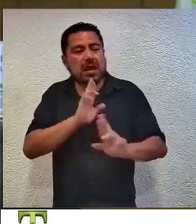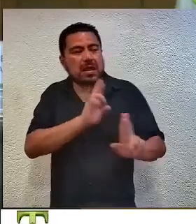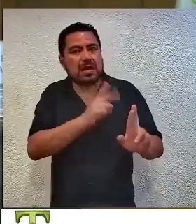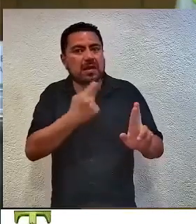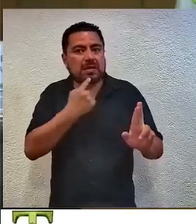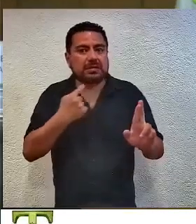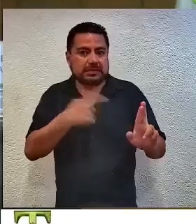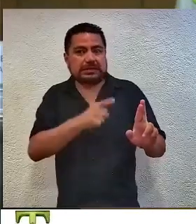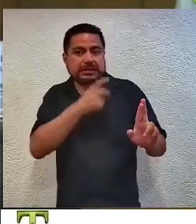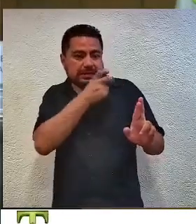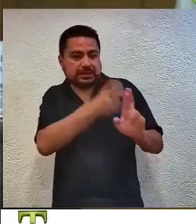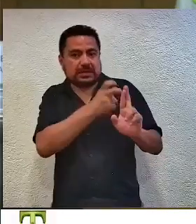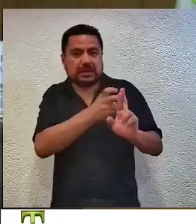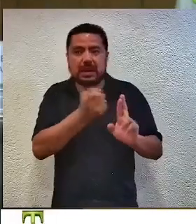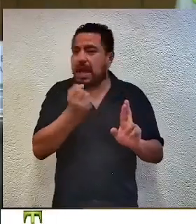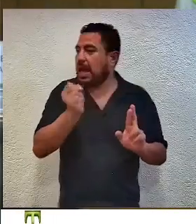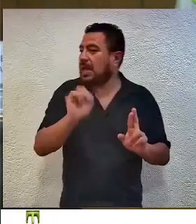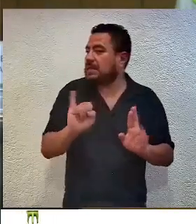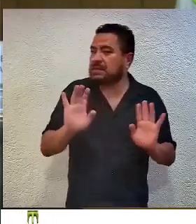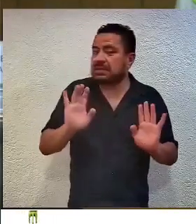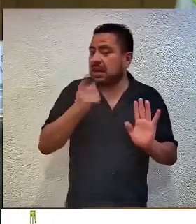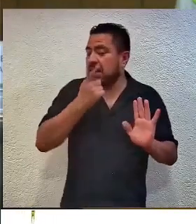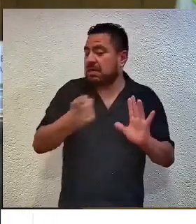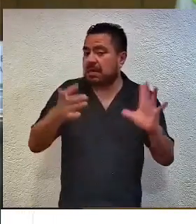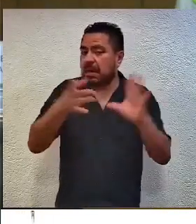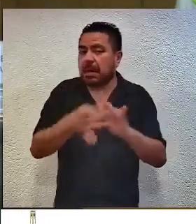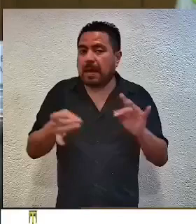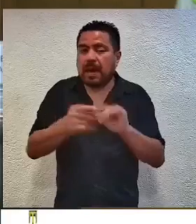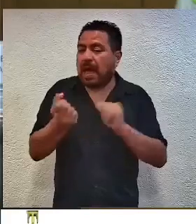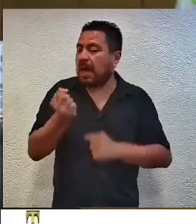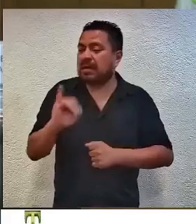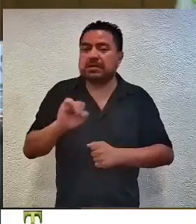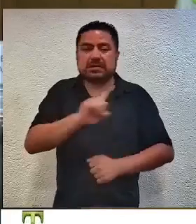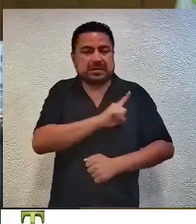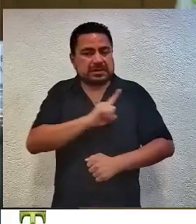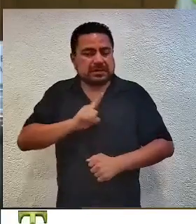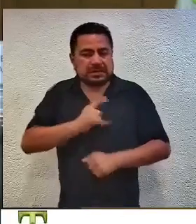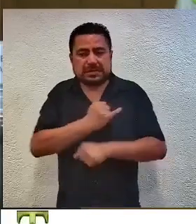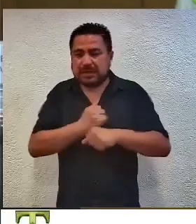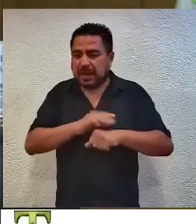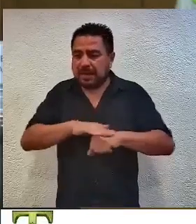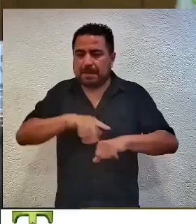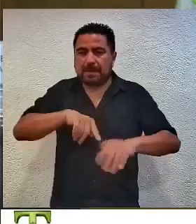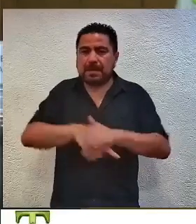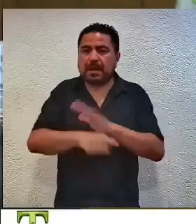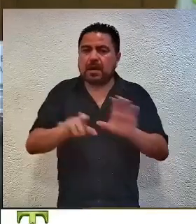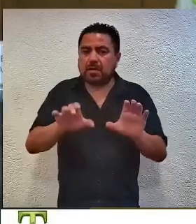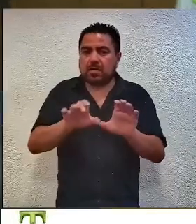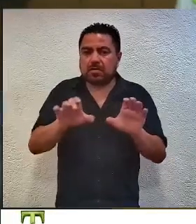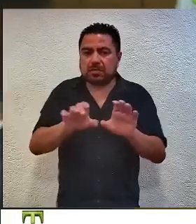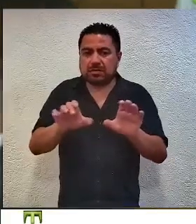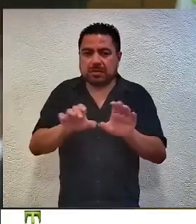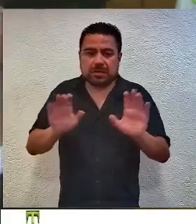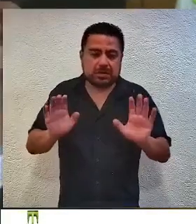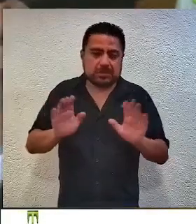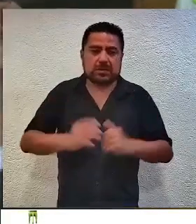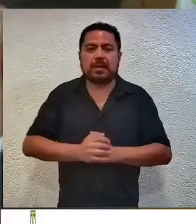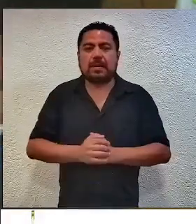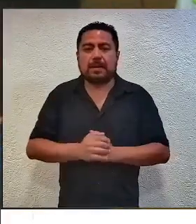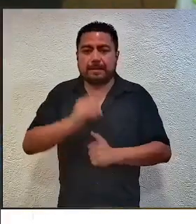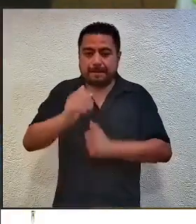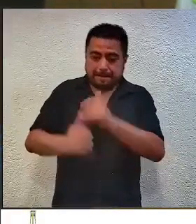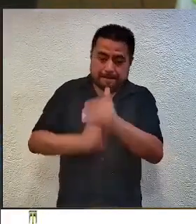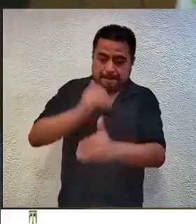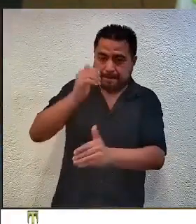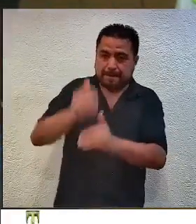impugnada, para que tal efecto, y dice que para tal efecto se deberán anexar las constancias que así lo acrediten. Y